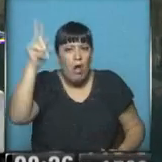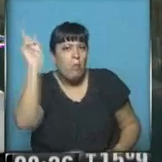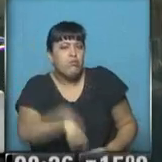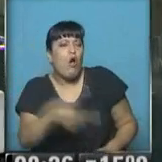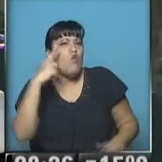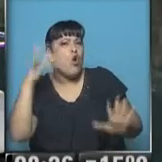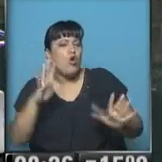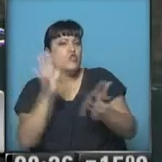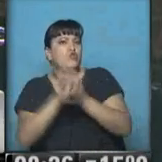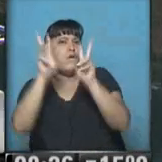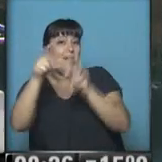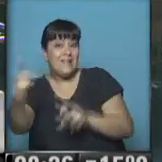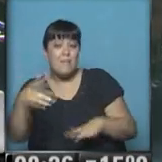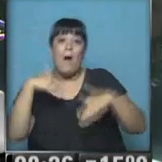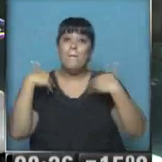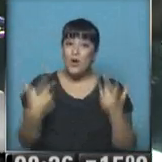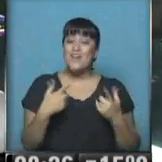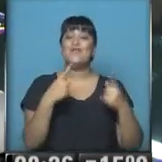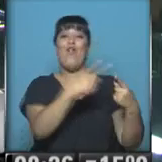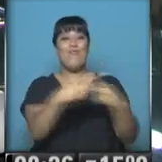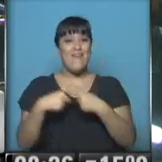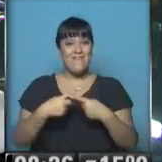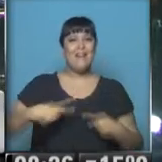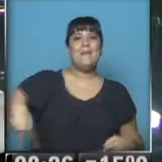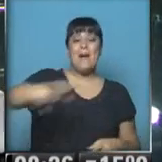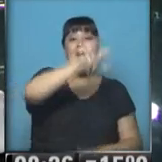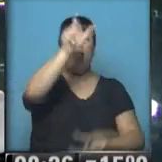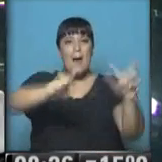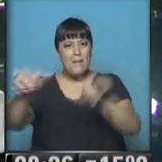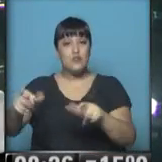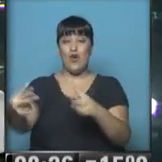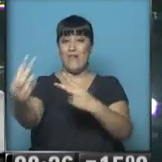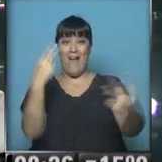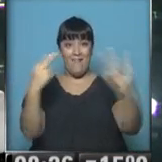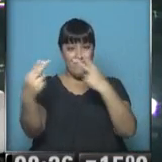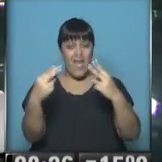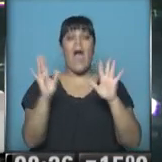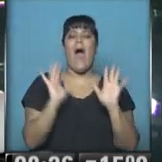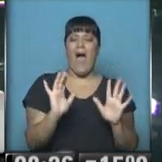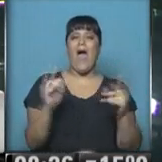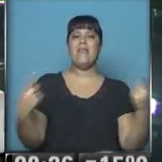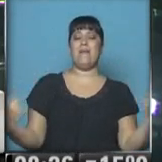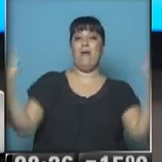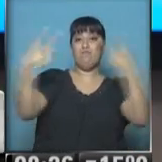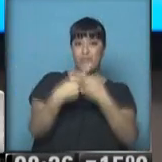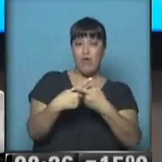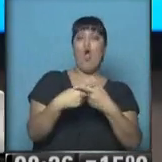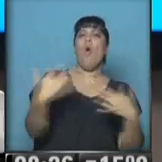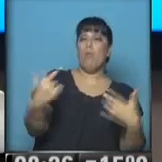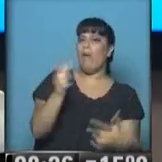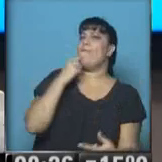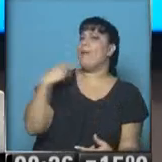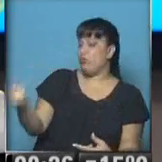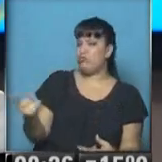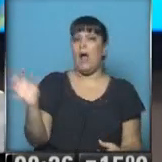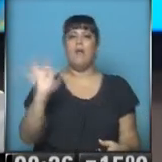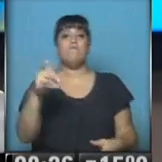eso este debate que le permita al al otro al contendiente preguntar repreguntar contestar